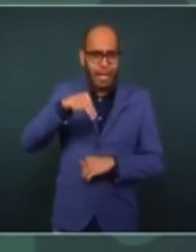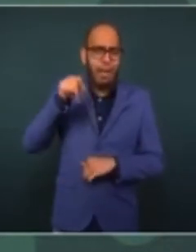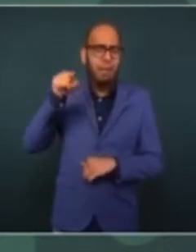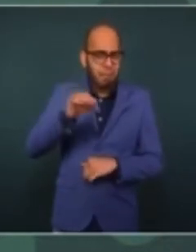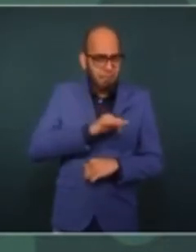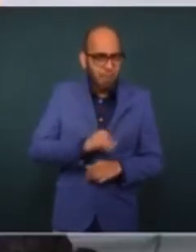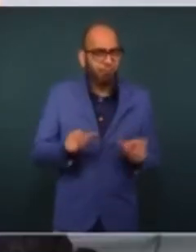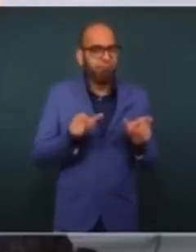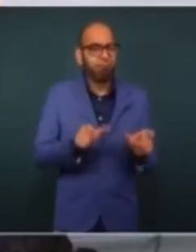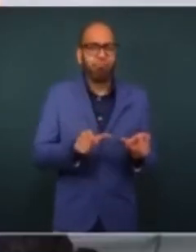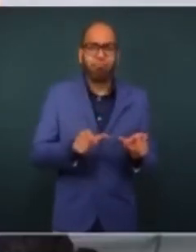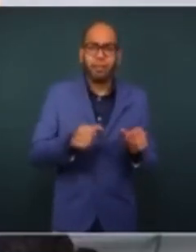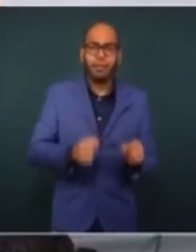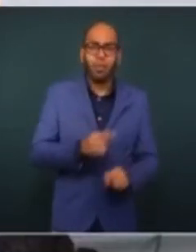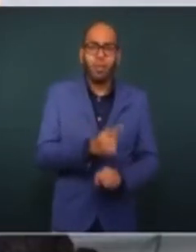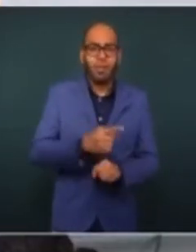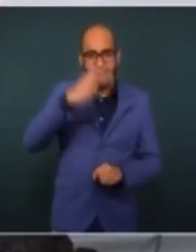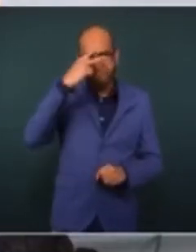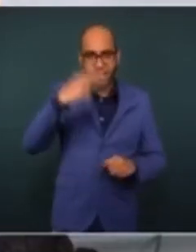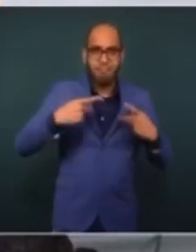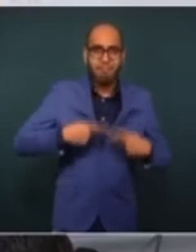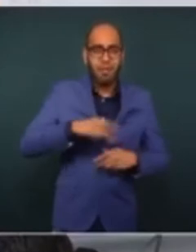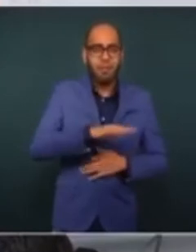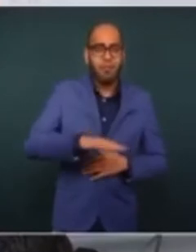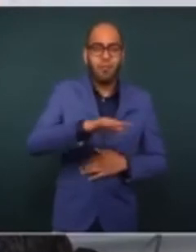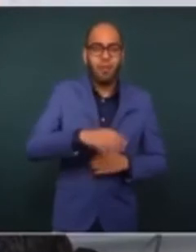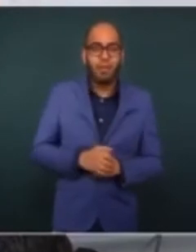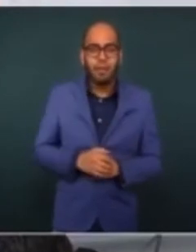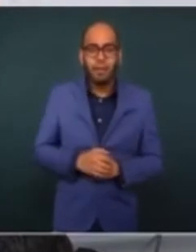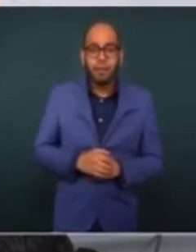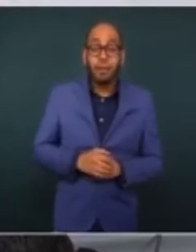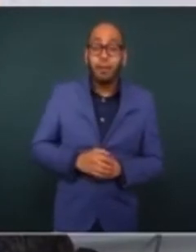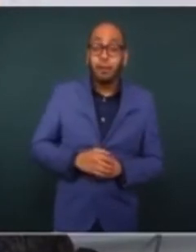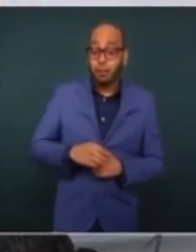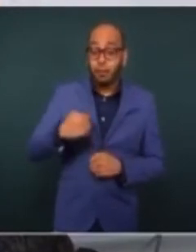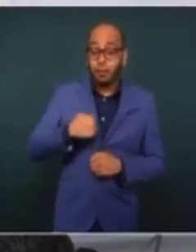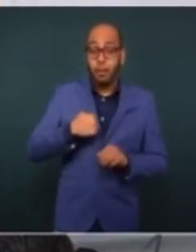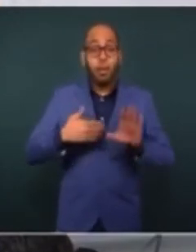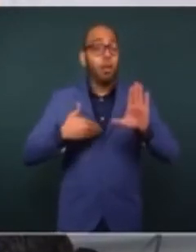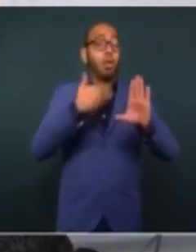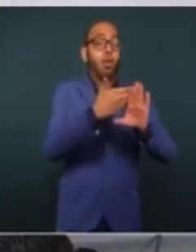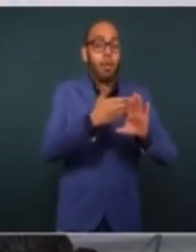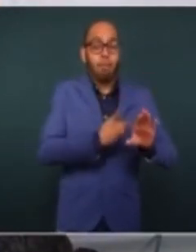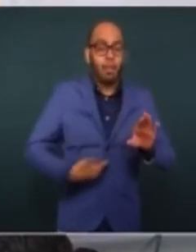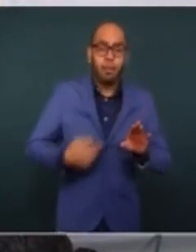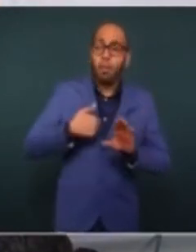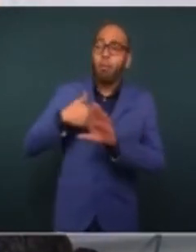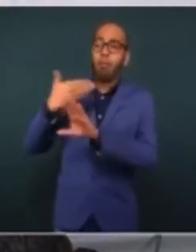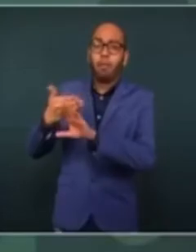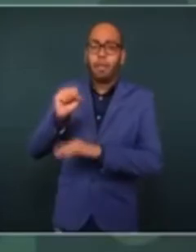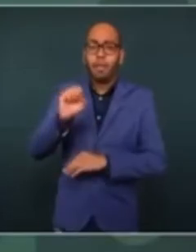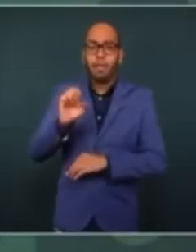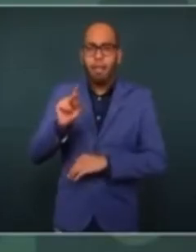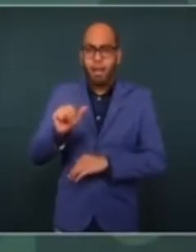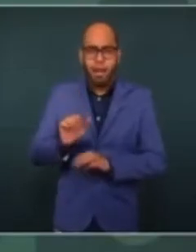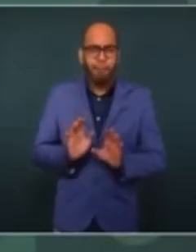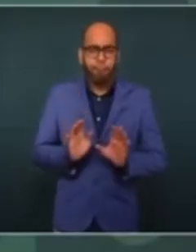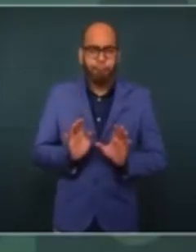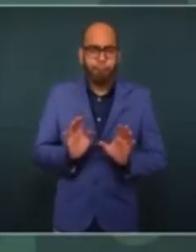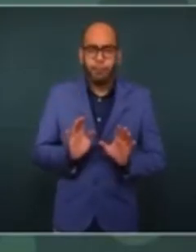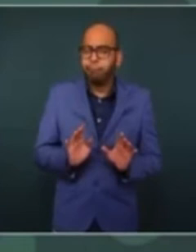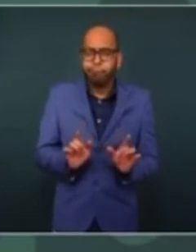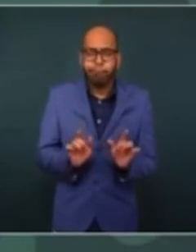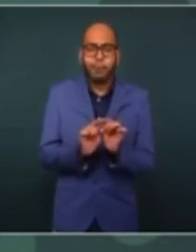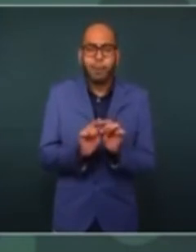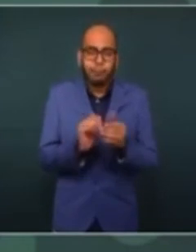mexicanos. Entonces, repito, el tema de la controversia no es contra el presidente, no es contra las Fuerzas Armadas, es un tema de precisión